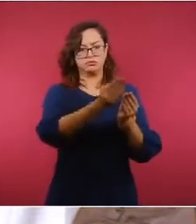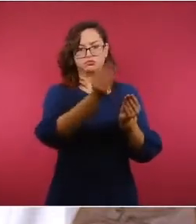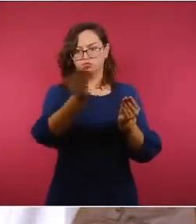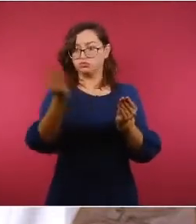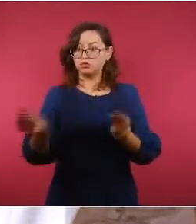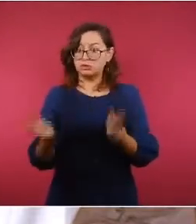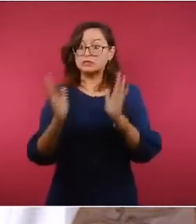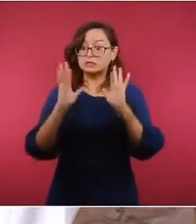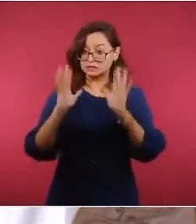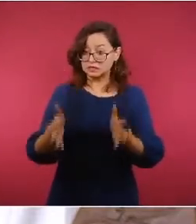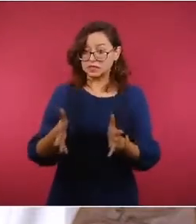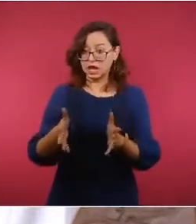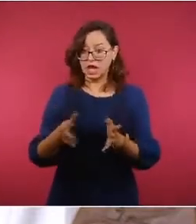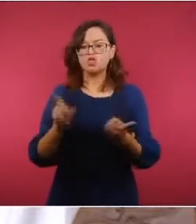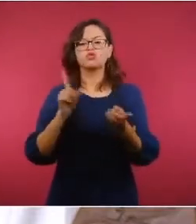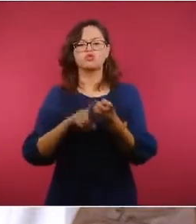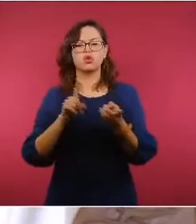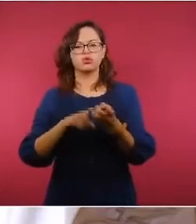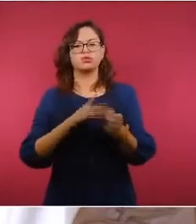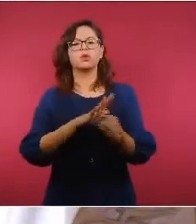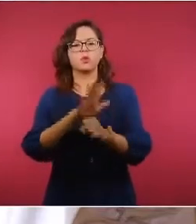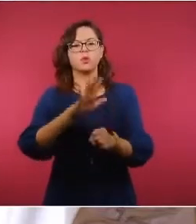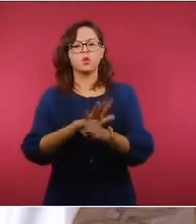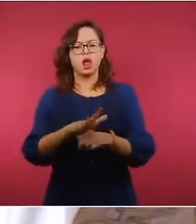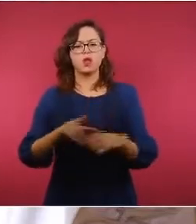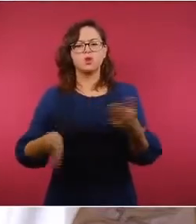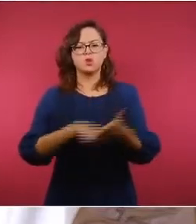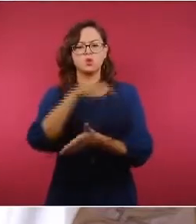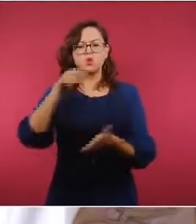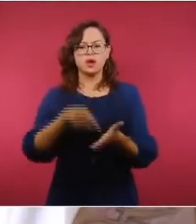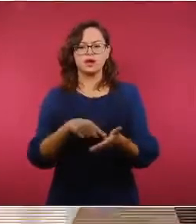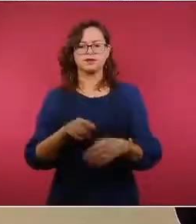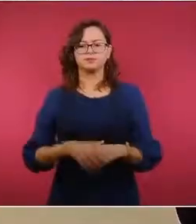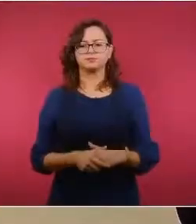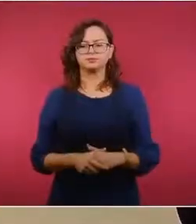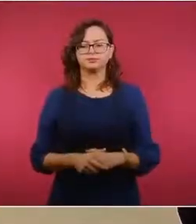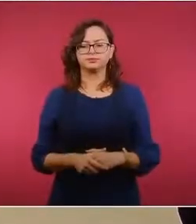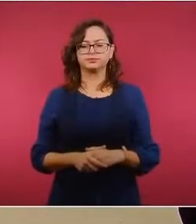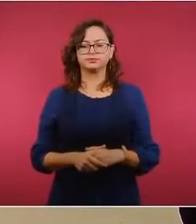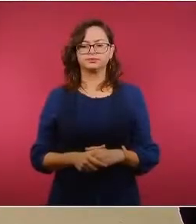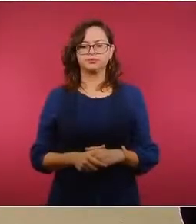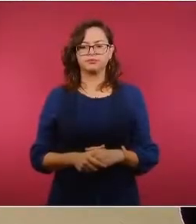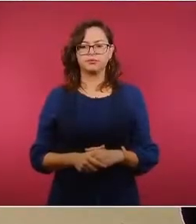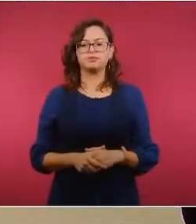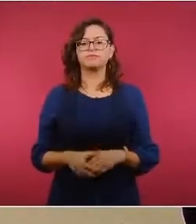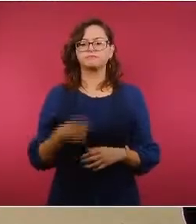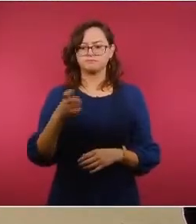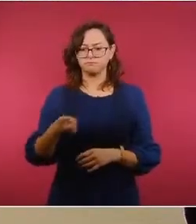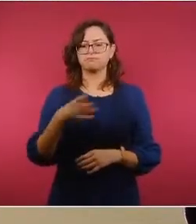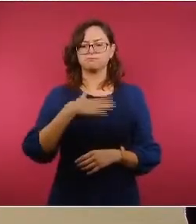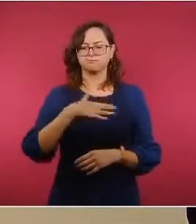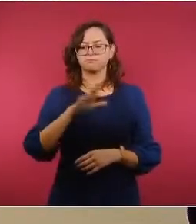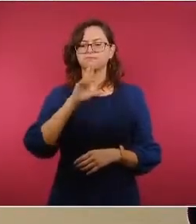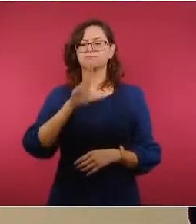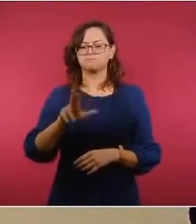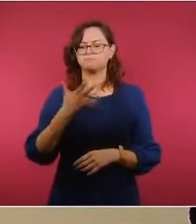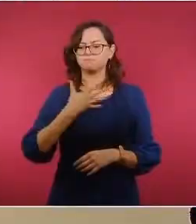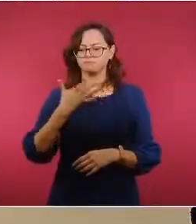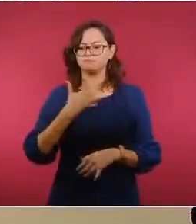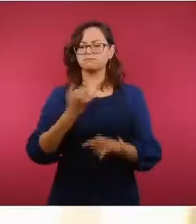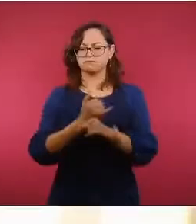lugares fueron repartidos justamente estos boletos, por favor. Bueno, yo contesto eso porque tengo la